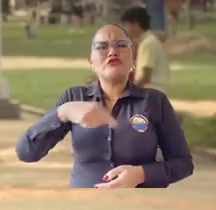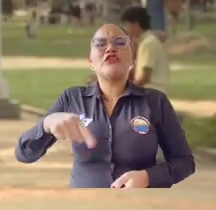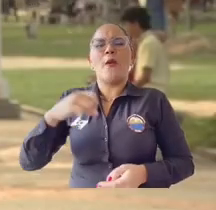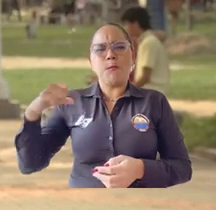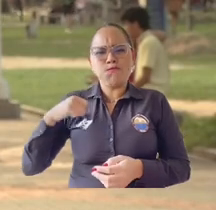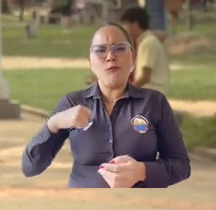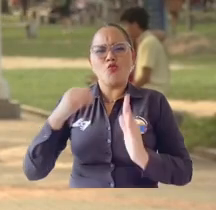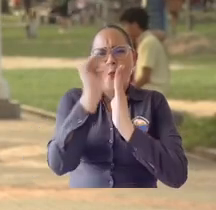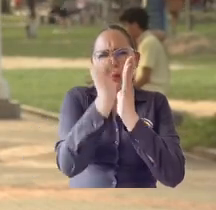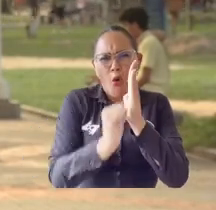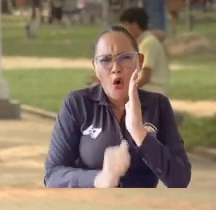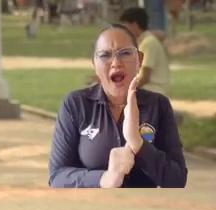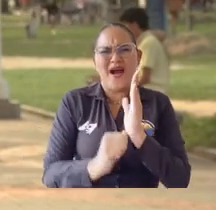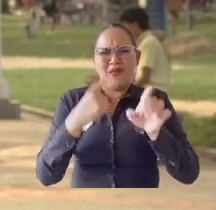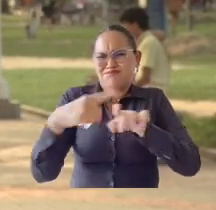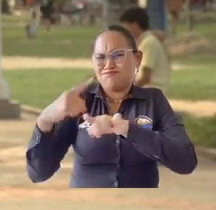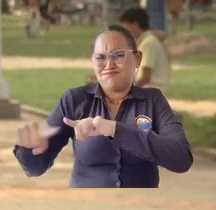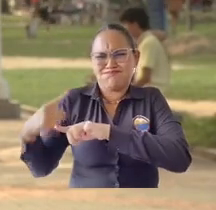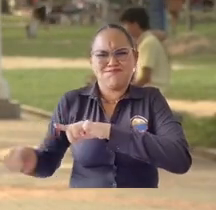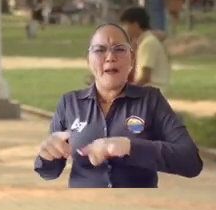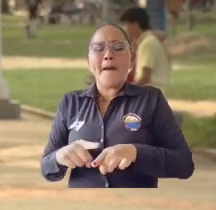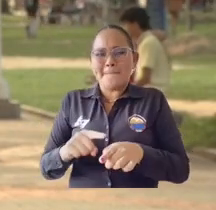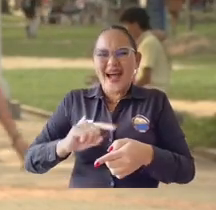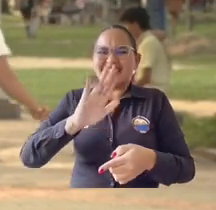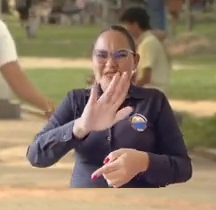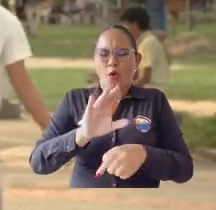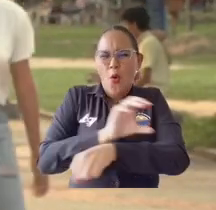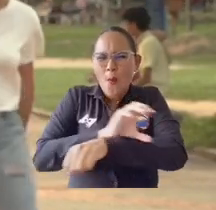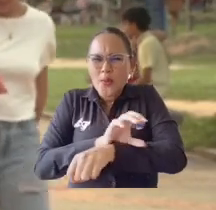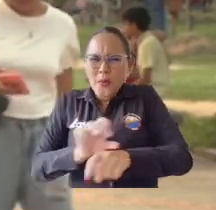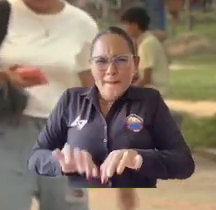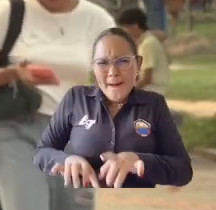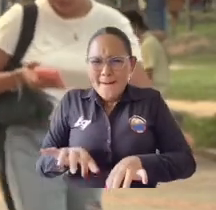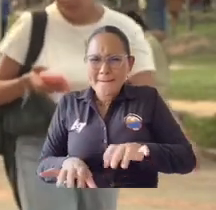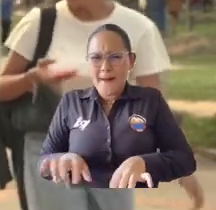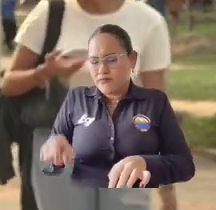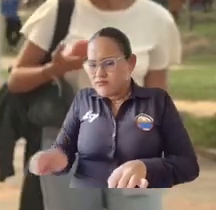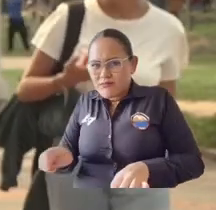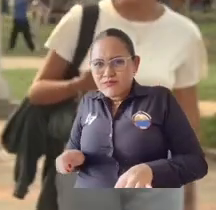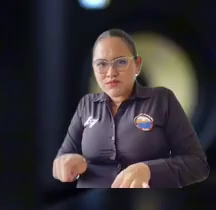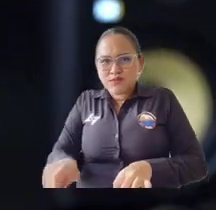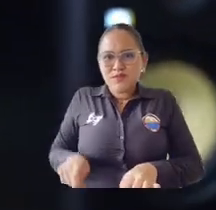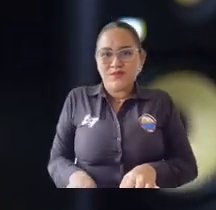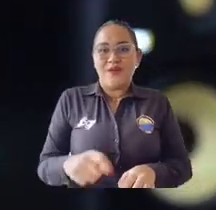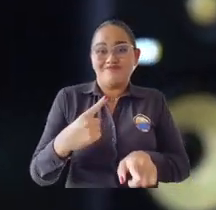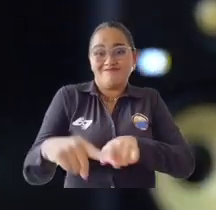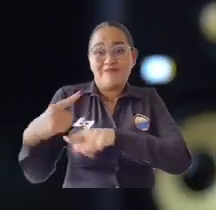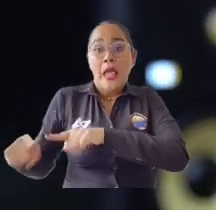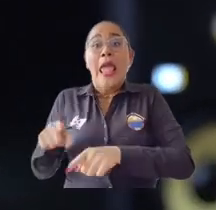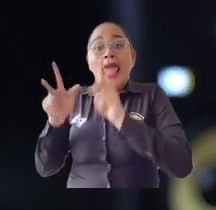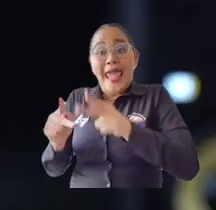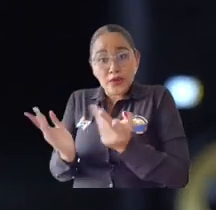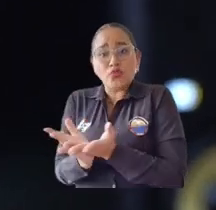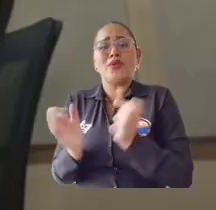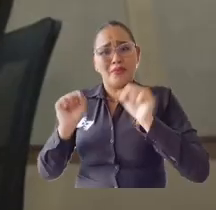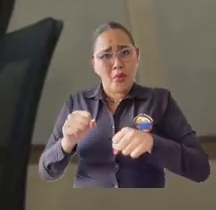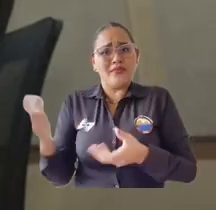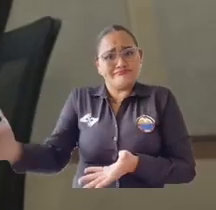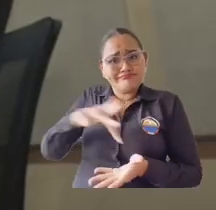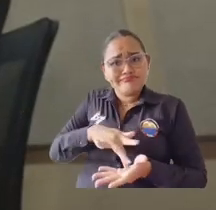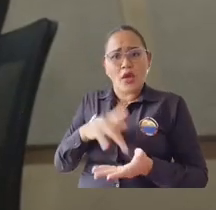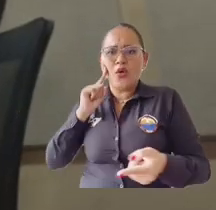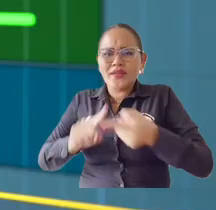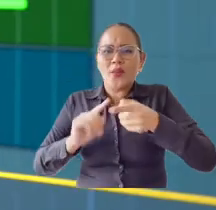Trabajamos en Pro Tools, también tenemos toda la suite de Native Instrument para producción, tenemos batería, tenemos una consola digital que también le va a permitir a los estudiantes